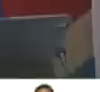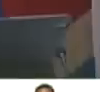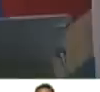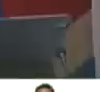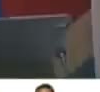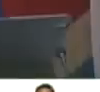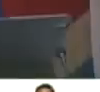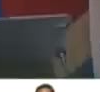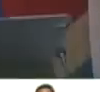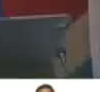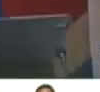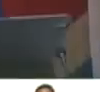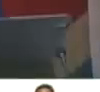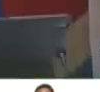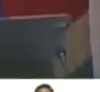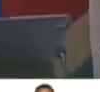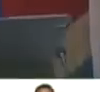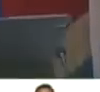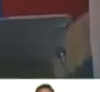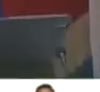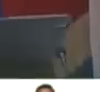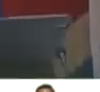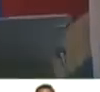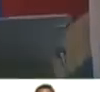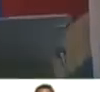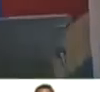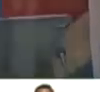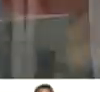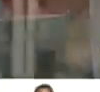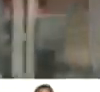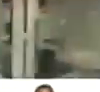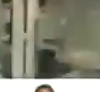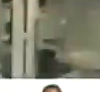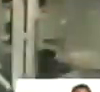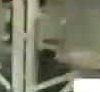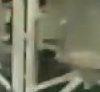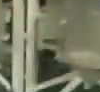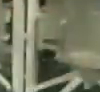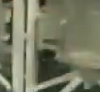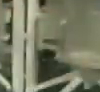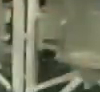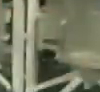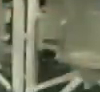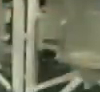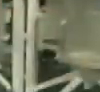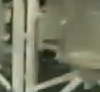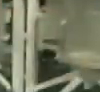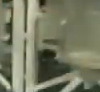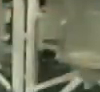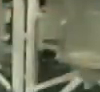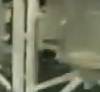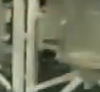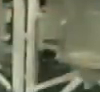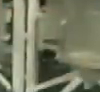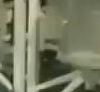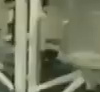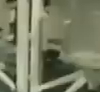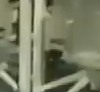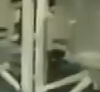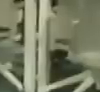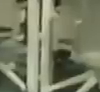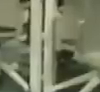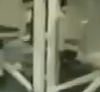al excelentísimo señor doctor Mowesi Maicisi. Escuchábamos la intervención por parte del presidente de la República Bolivariana de